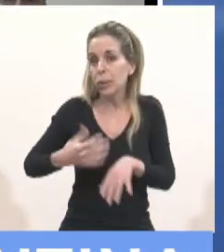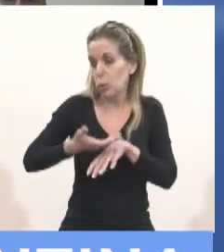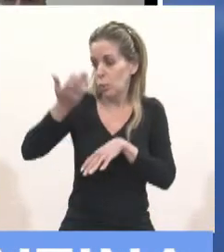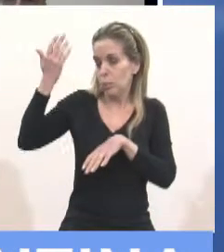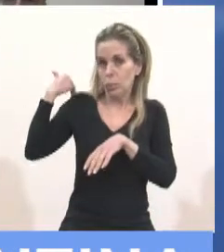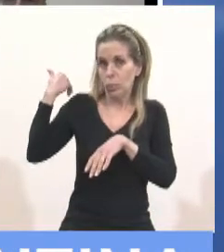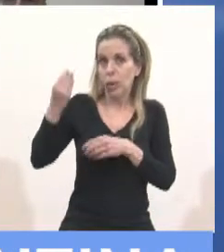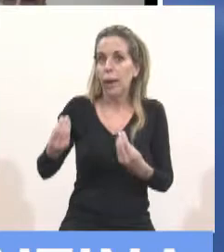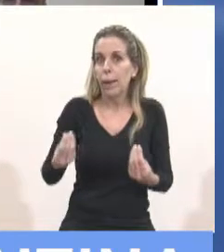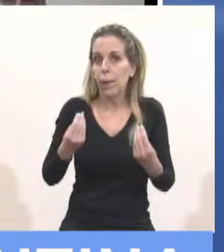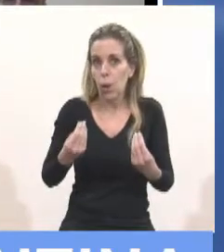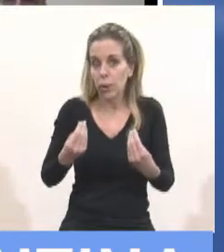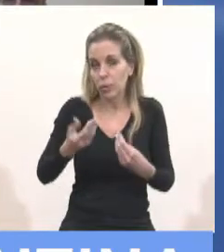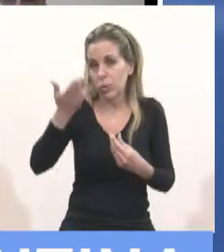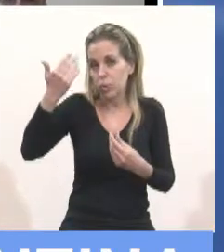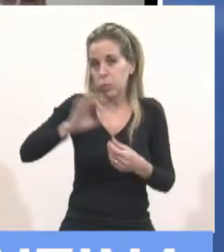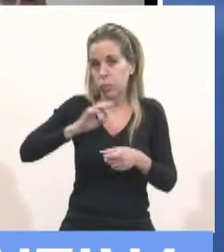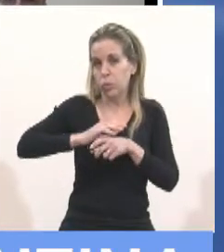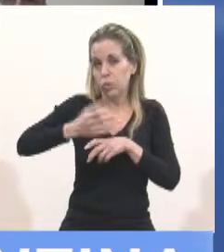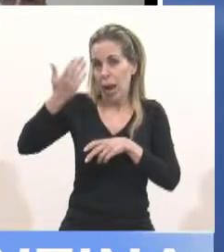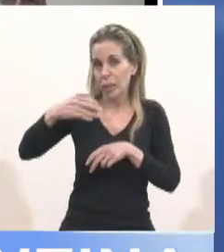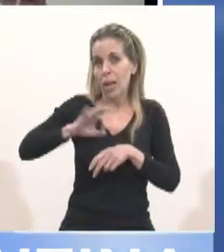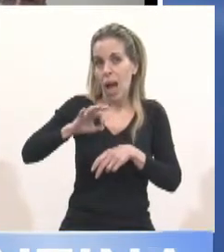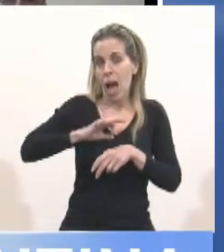con Bernardino Rivadavia en